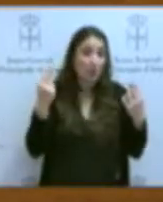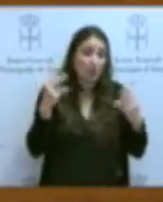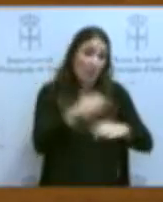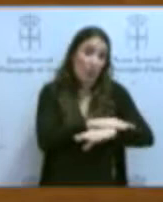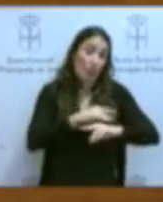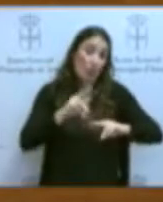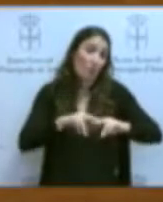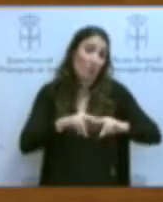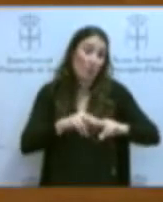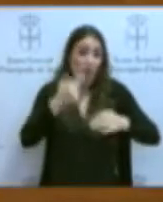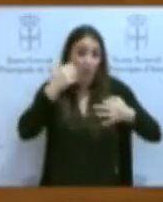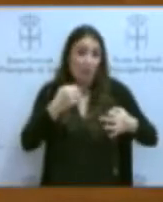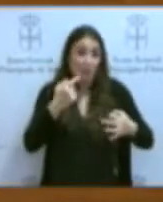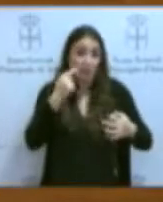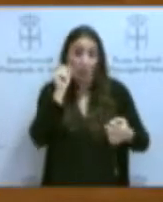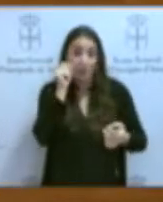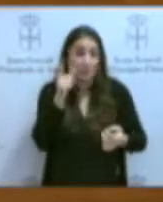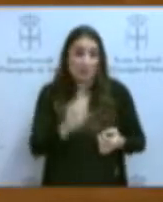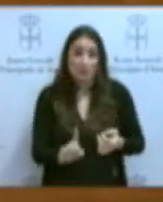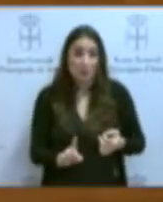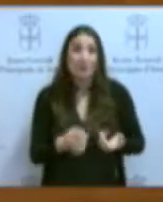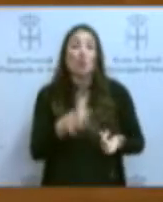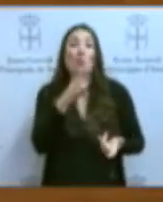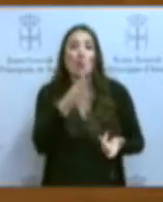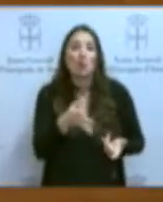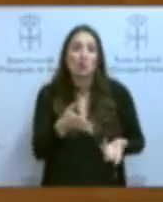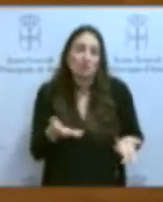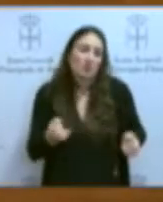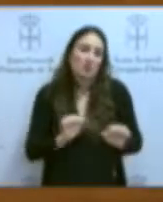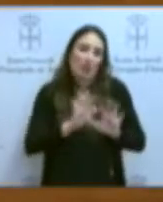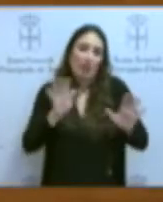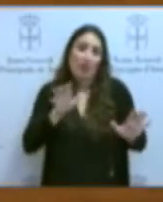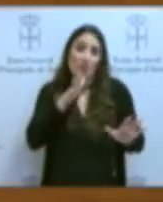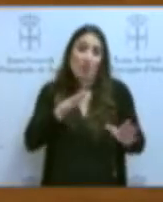Principado no están detectando, y eso tiene un motivo muy claro.